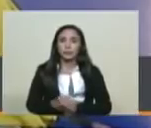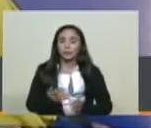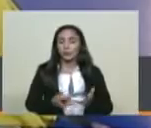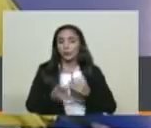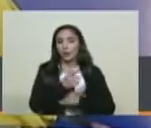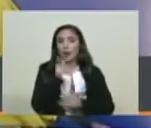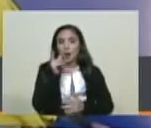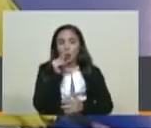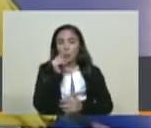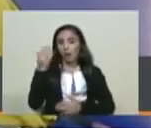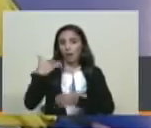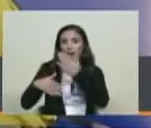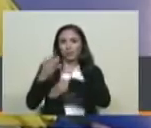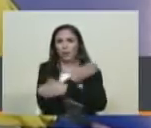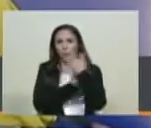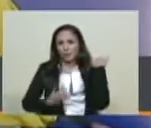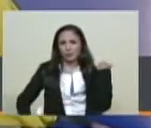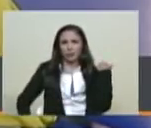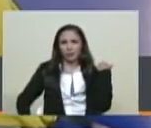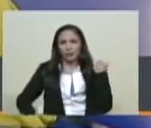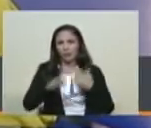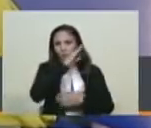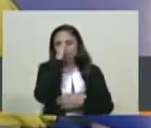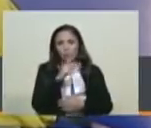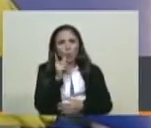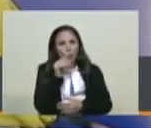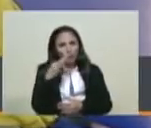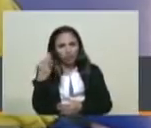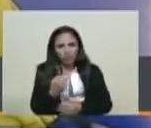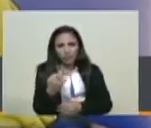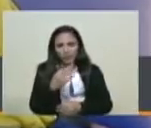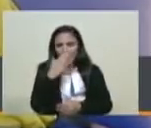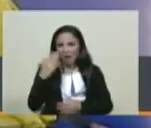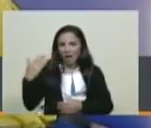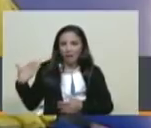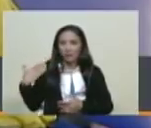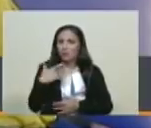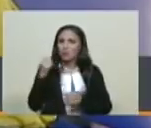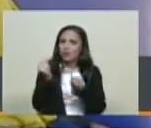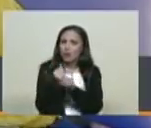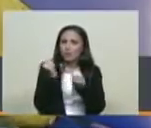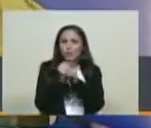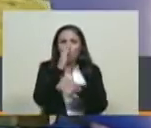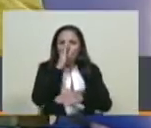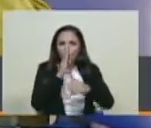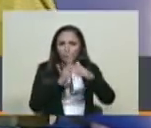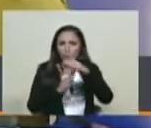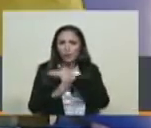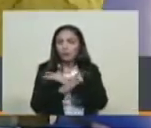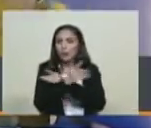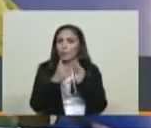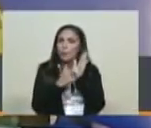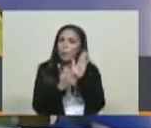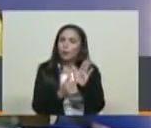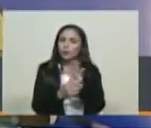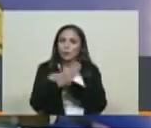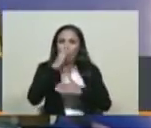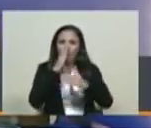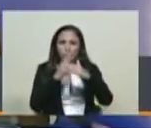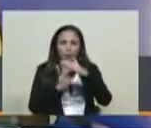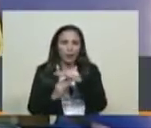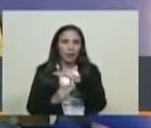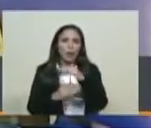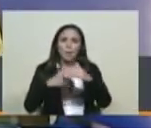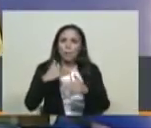Silva. Un hombre honesto que viene de la fábrica, que ha sido símbolo mundial de